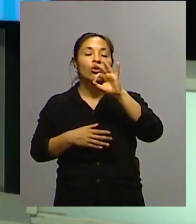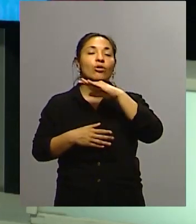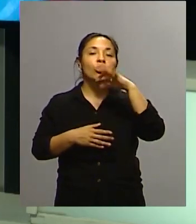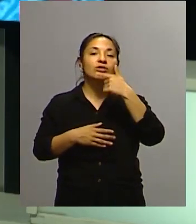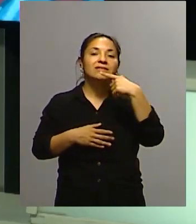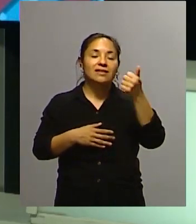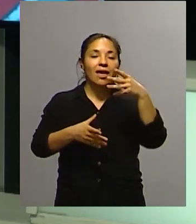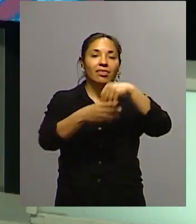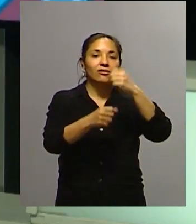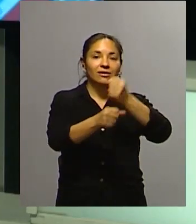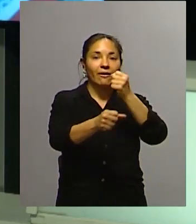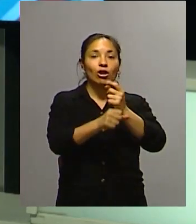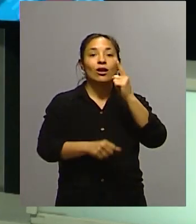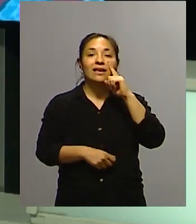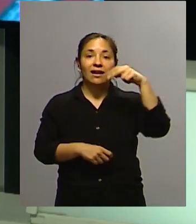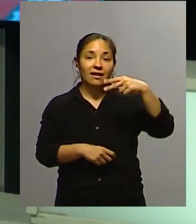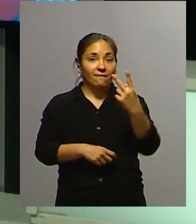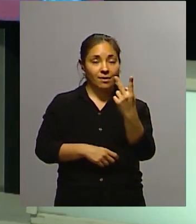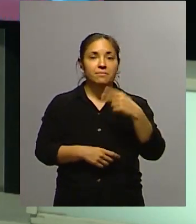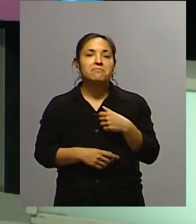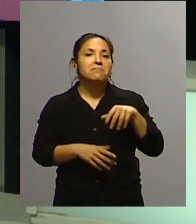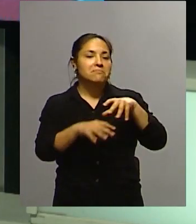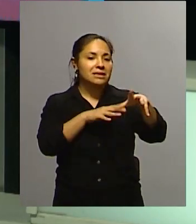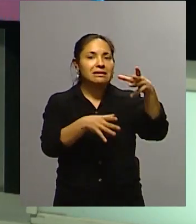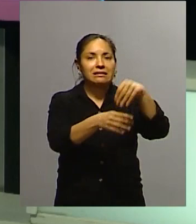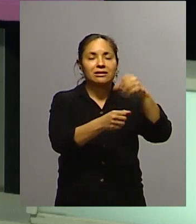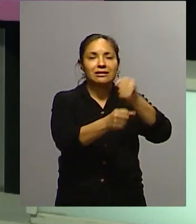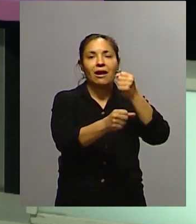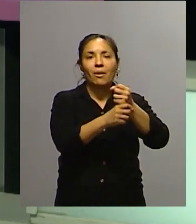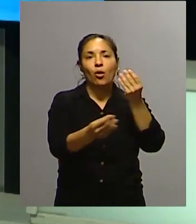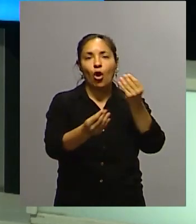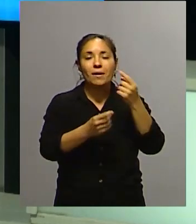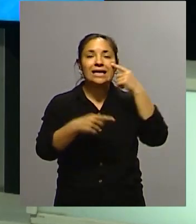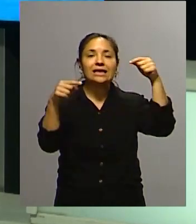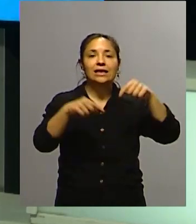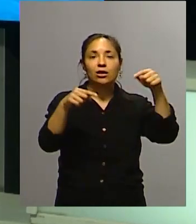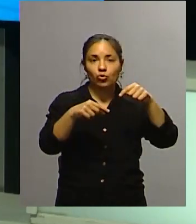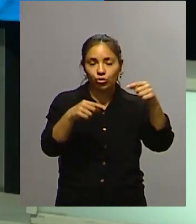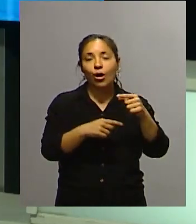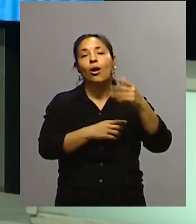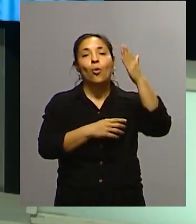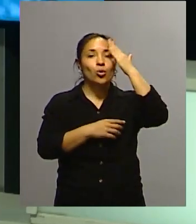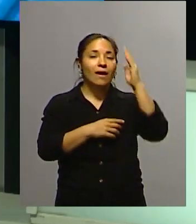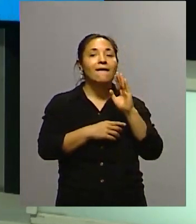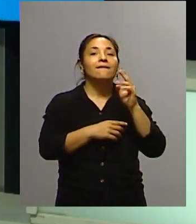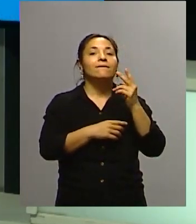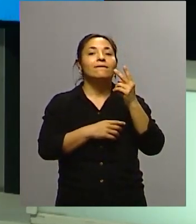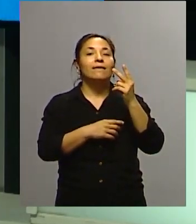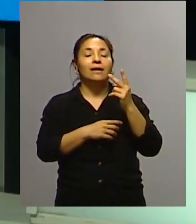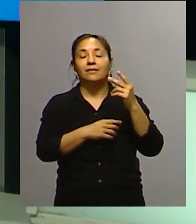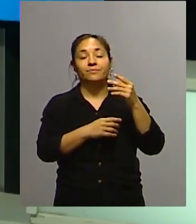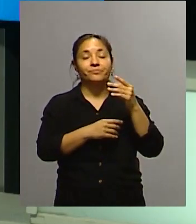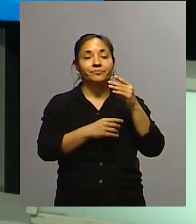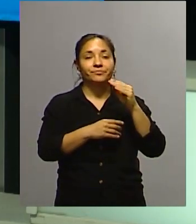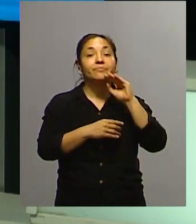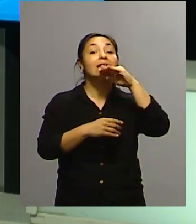un poco de la tarea que se lleva adelante a través del Instituto Nacional de Vitivinicultura y, por supuesto, vamos a hablar de política con él, porque es